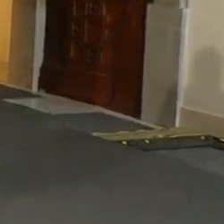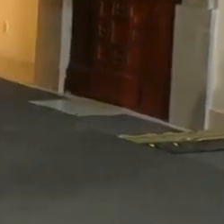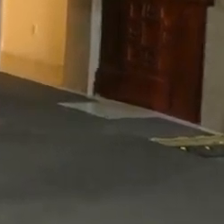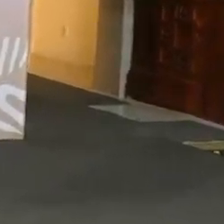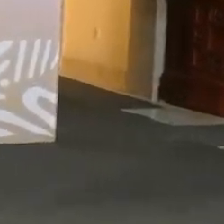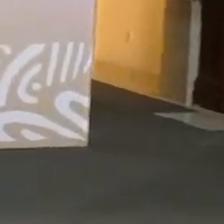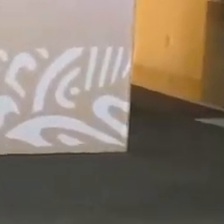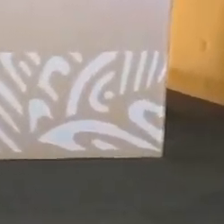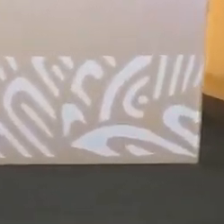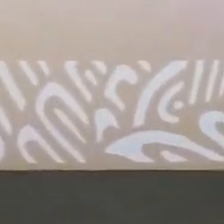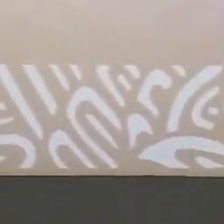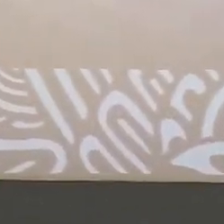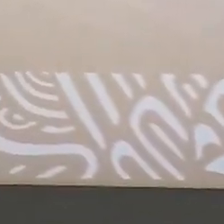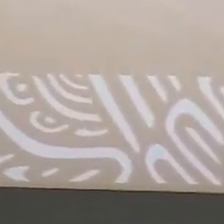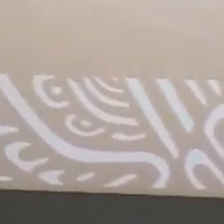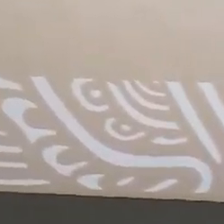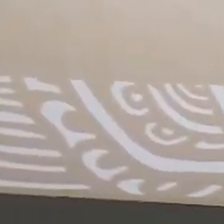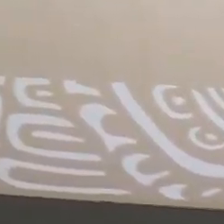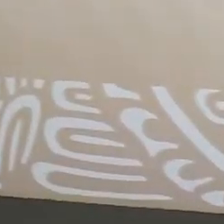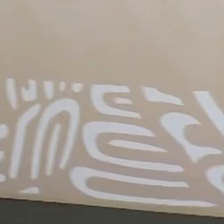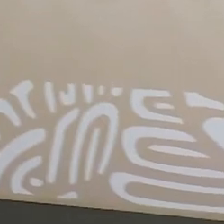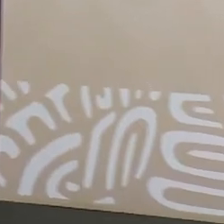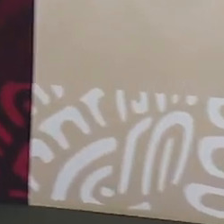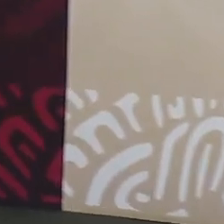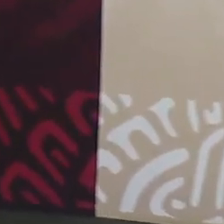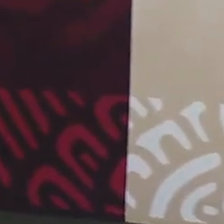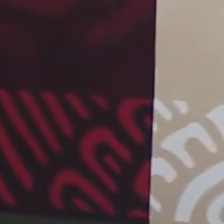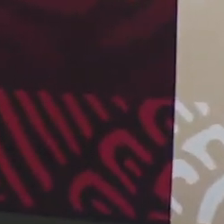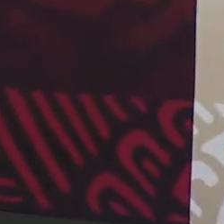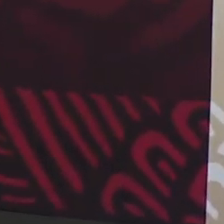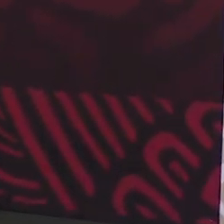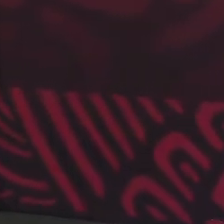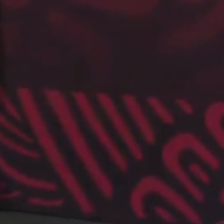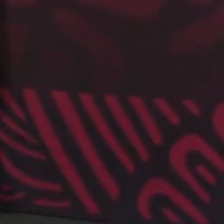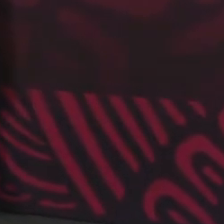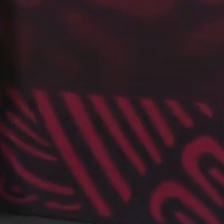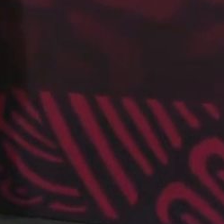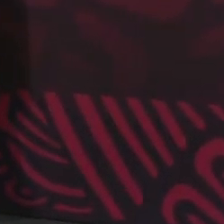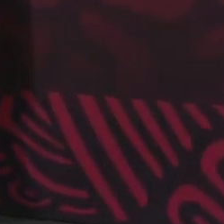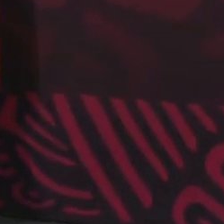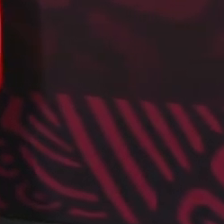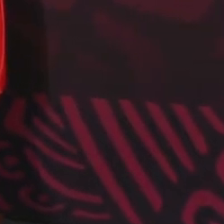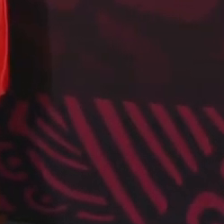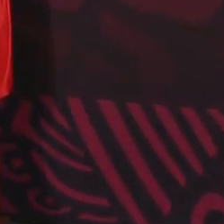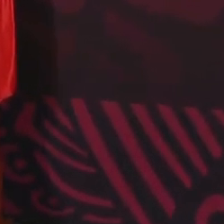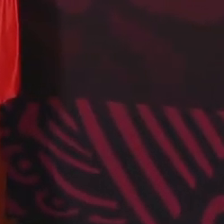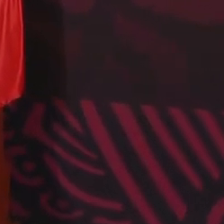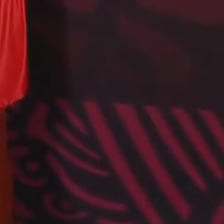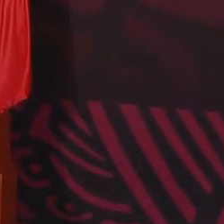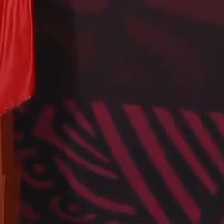días. ¿Cómo están? ¿Cómo les trata la vida?